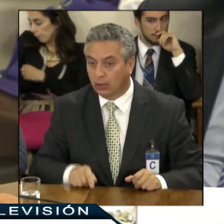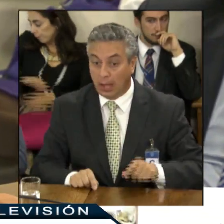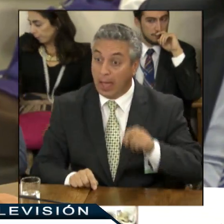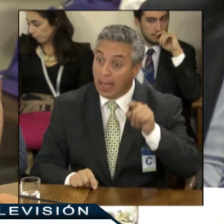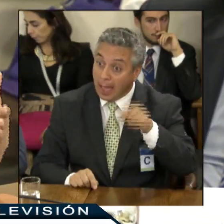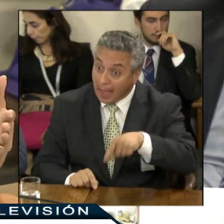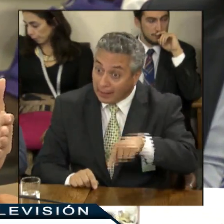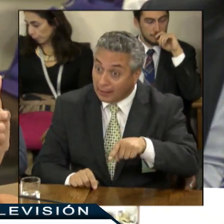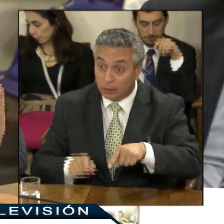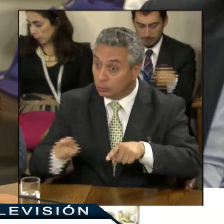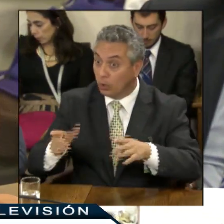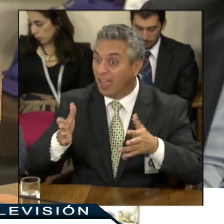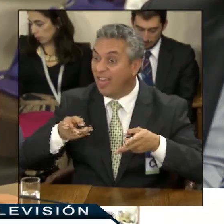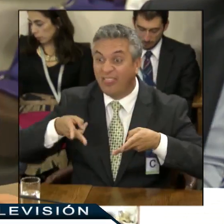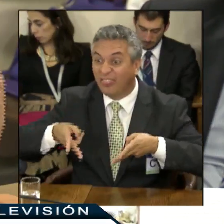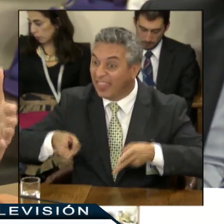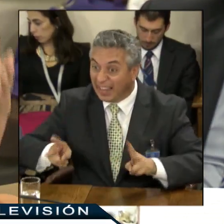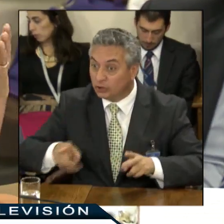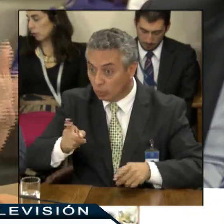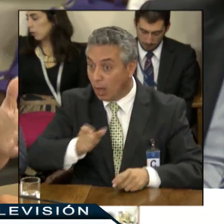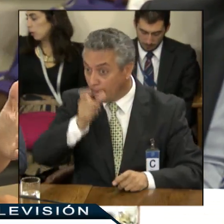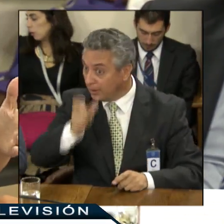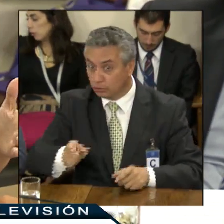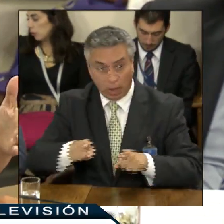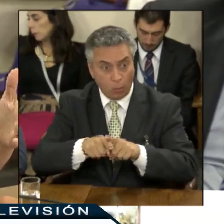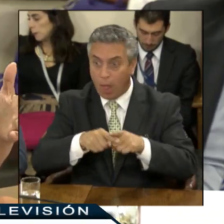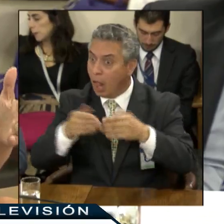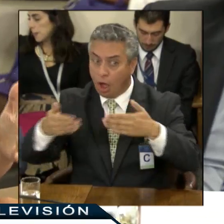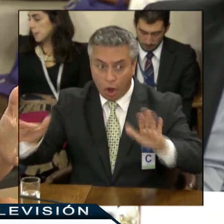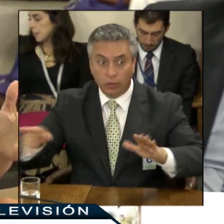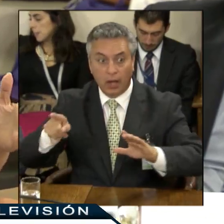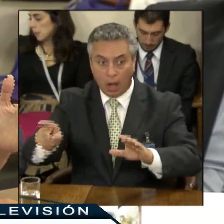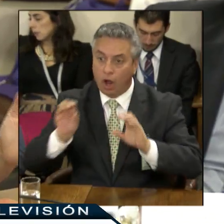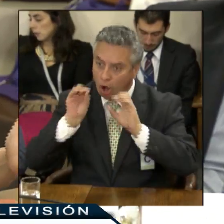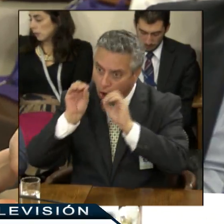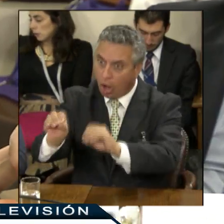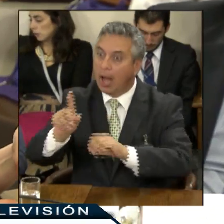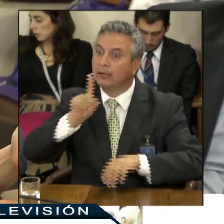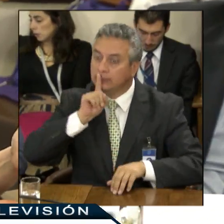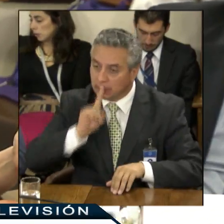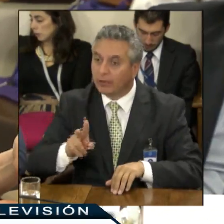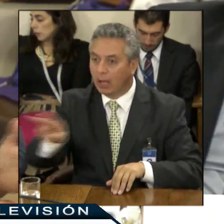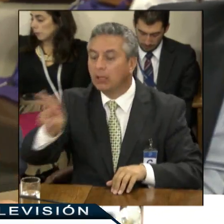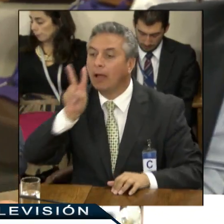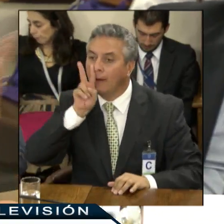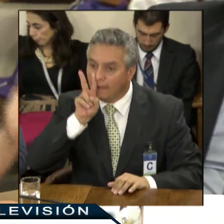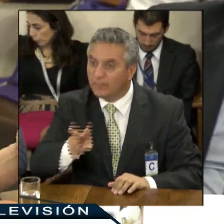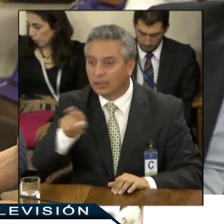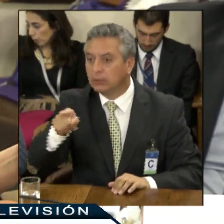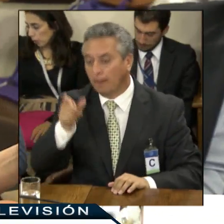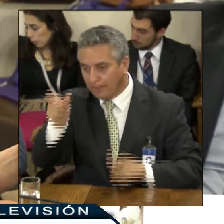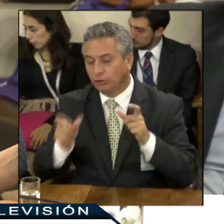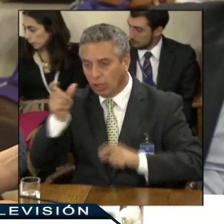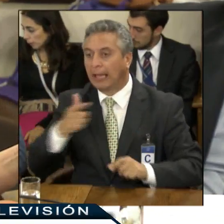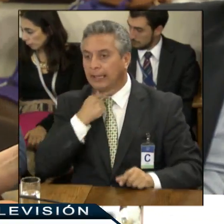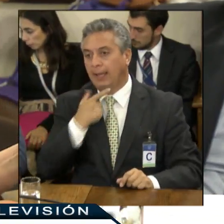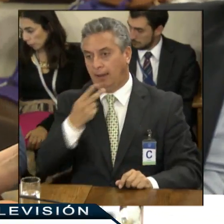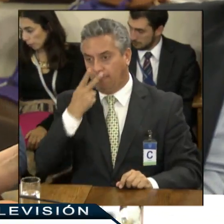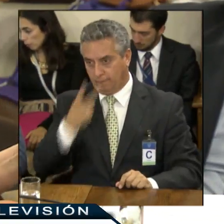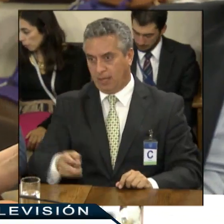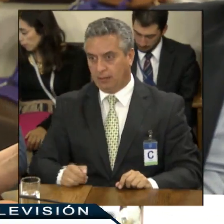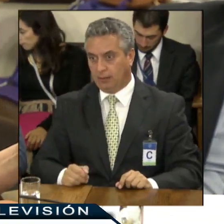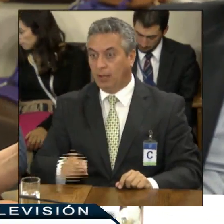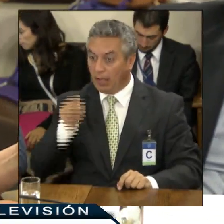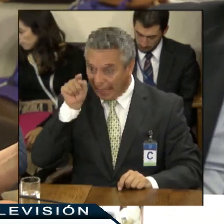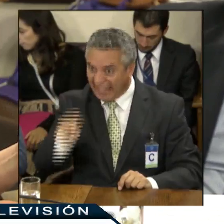es que ejercer un derecho y el derecho de una persona cualquier otra a colocar en la televisión y y ver lo que lo que ello quiera ver Ah Y